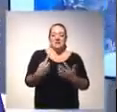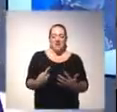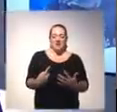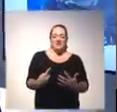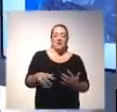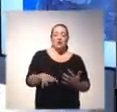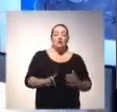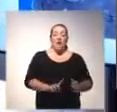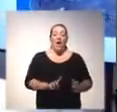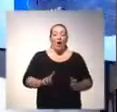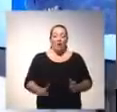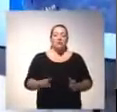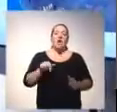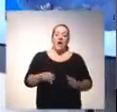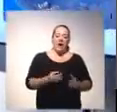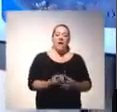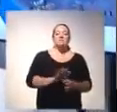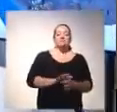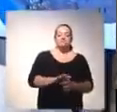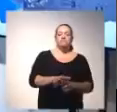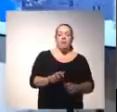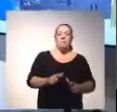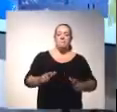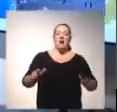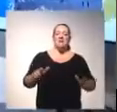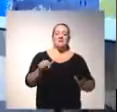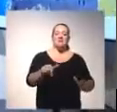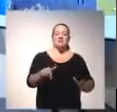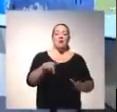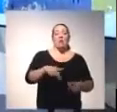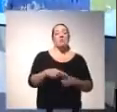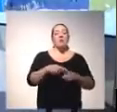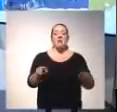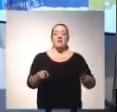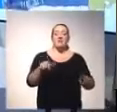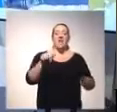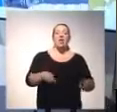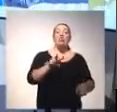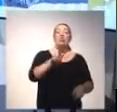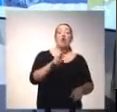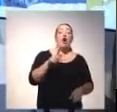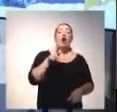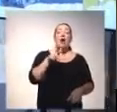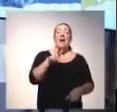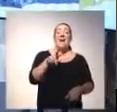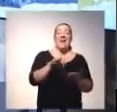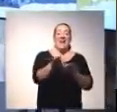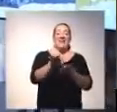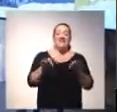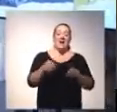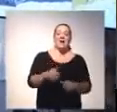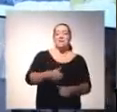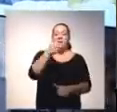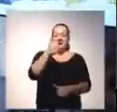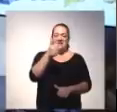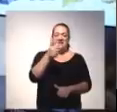colada o la zona 11. En concreto y a diferencia del día de ayer, tenemos un aporte de 2 hectáreas nada más, es